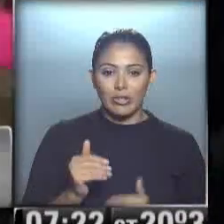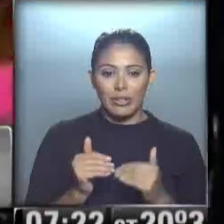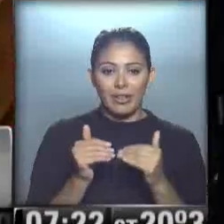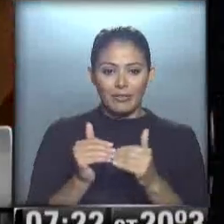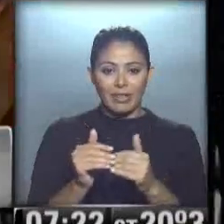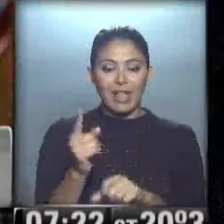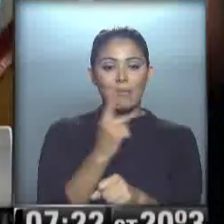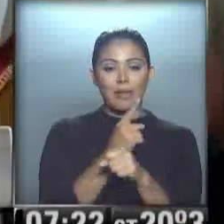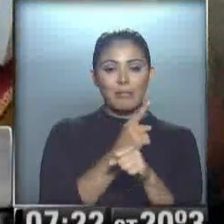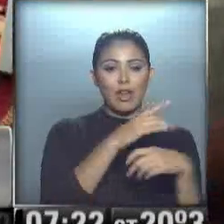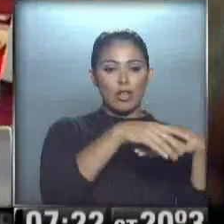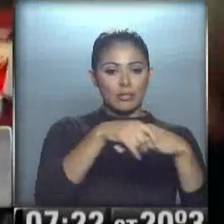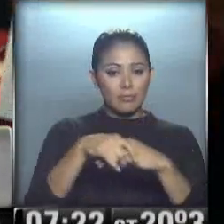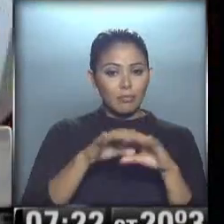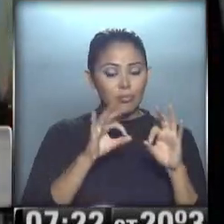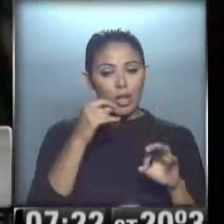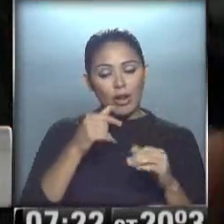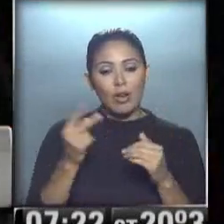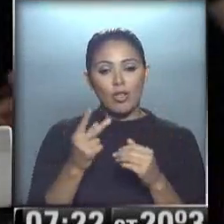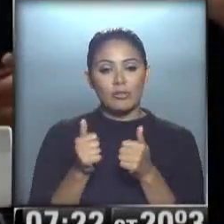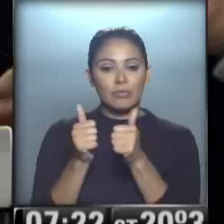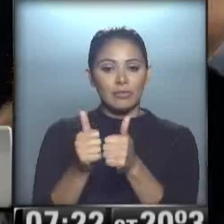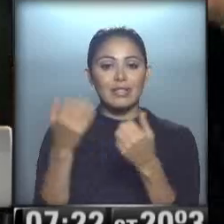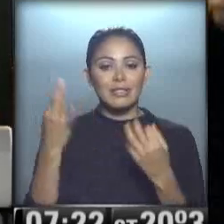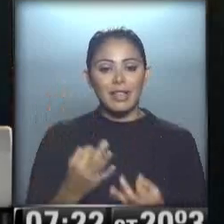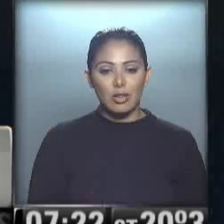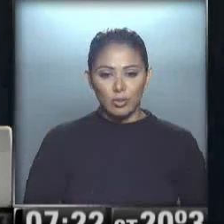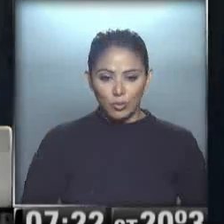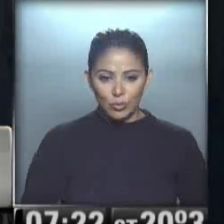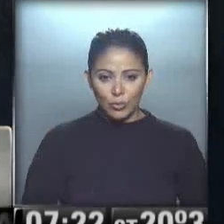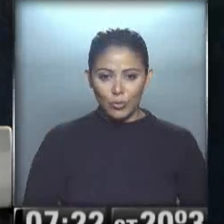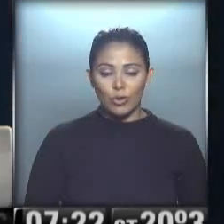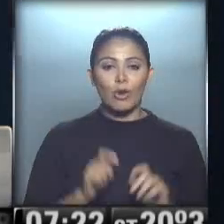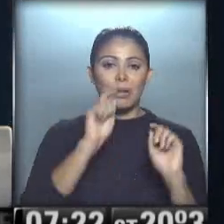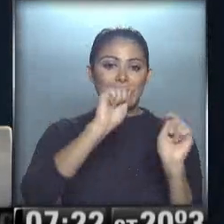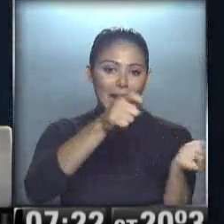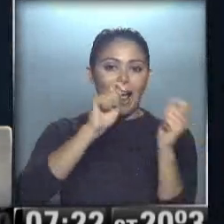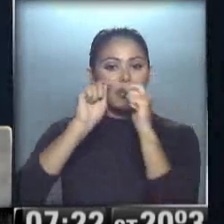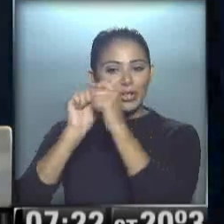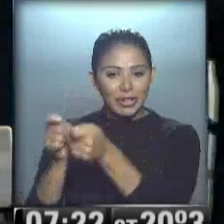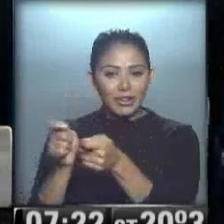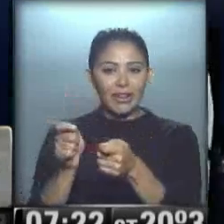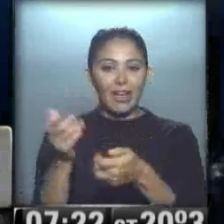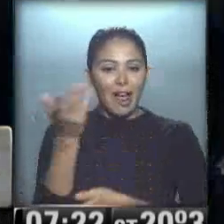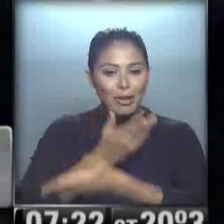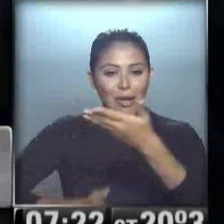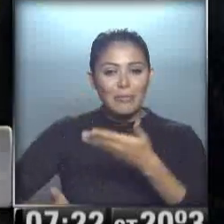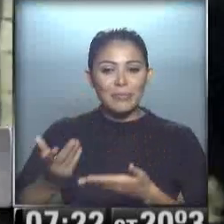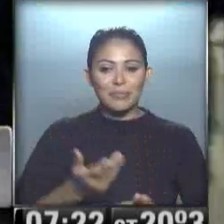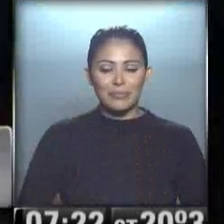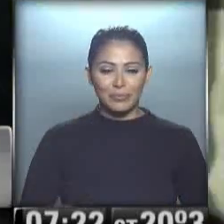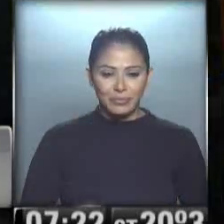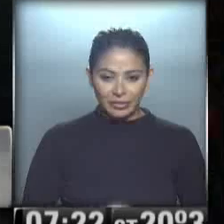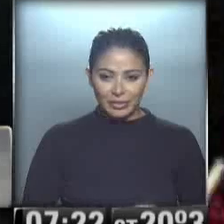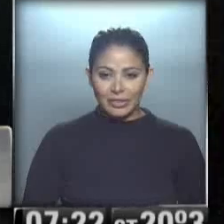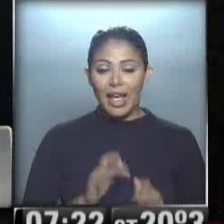saludo de las comitivas para lo que será seguramente el intercambio de de presentes de regalos formalidades cada vez